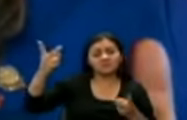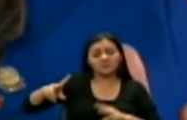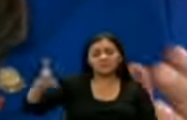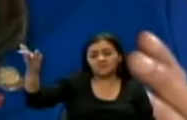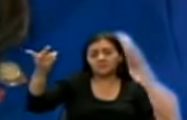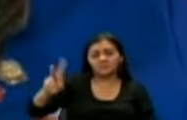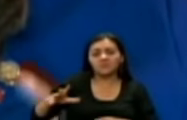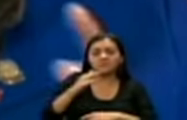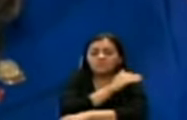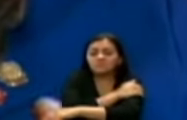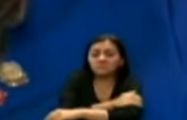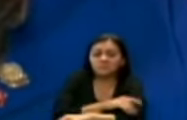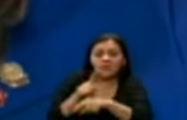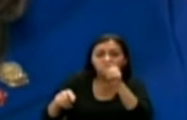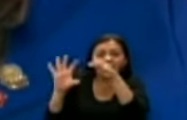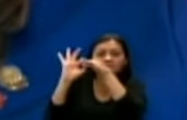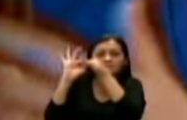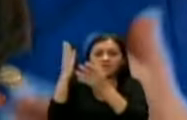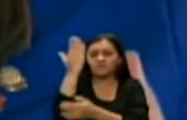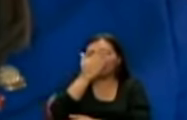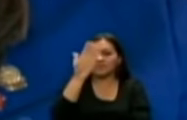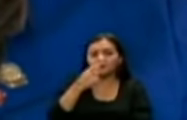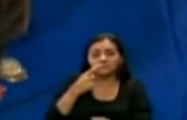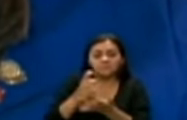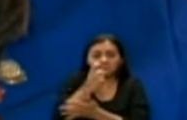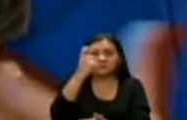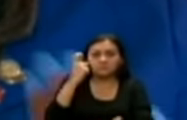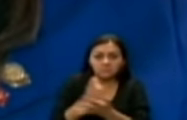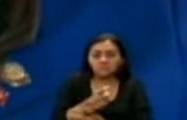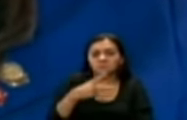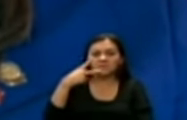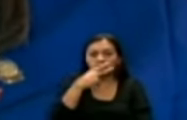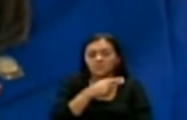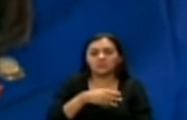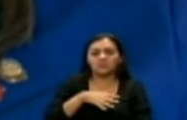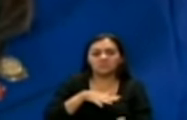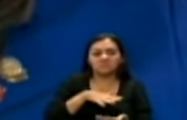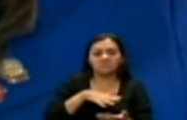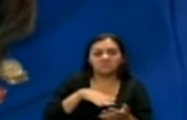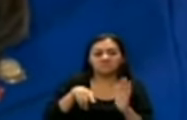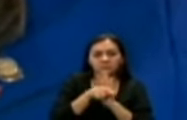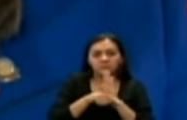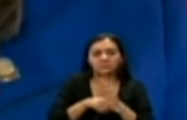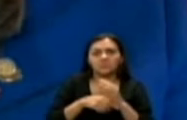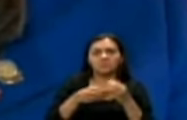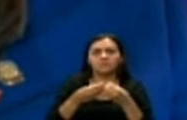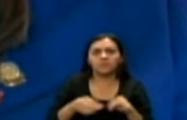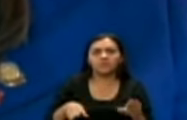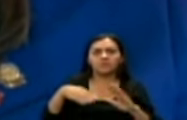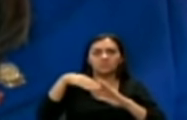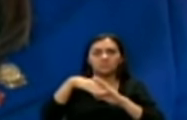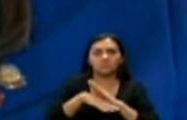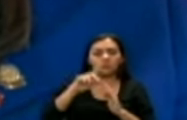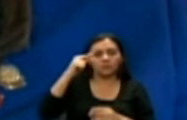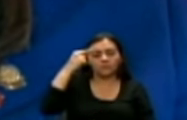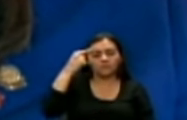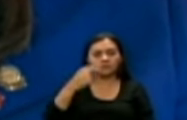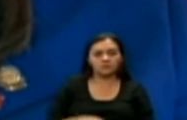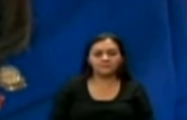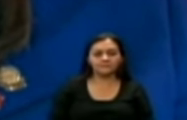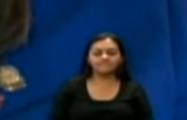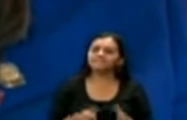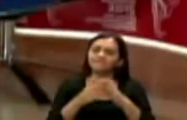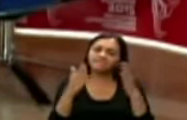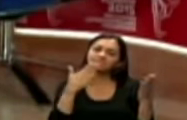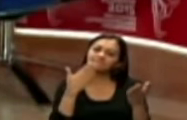grandes medios, tratando de decir mentiras, de desprestigiar y de devaluar permanentemente nuestro gobierno. Muy bien, muchas